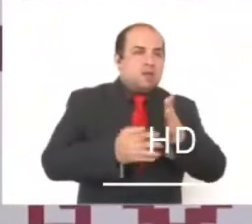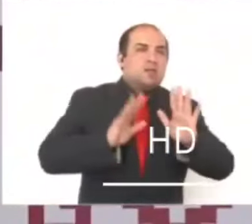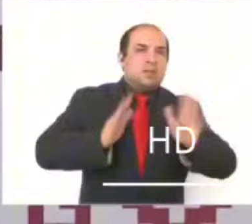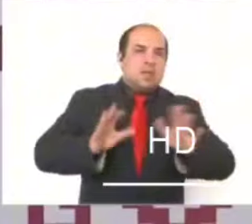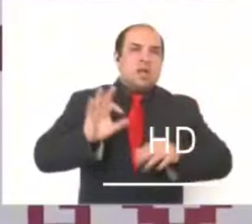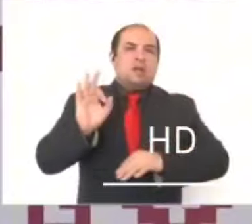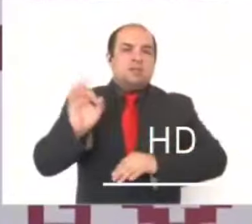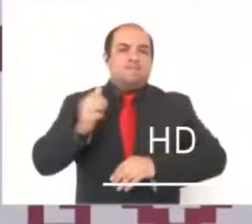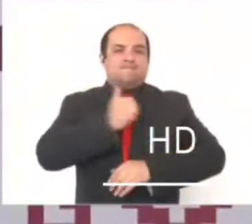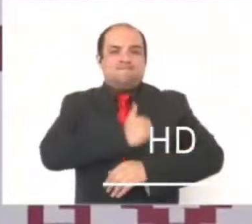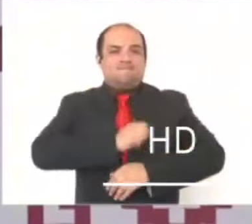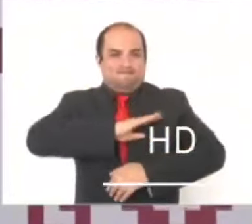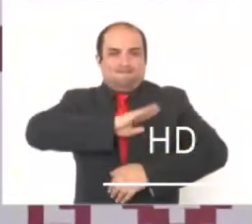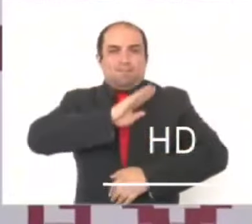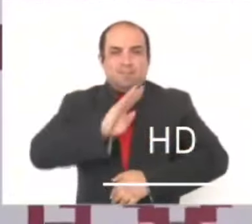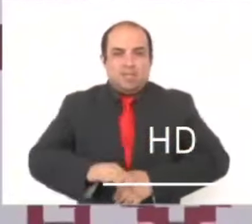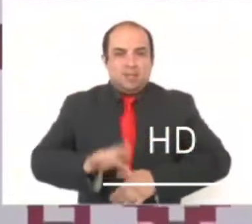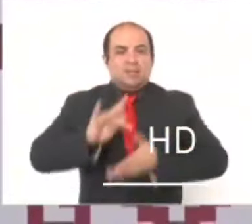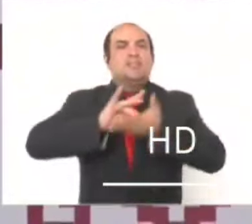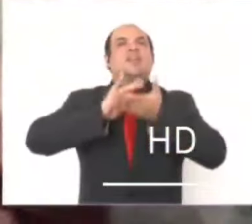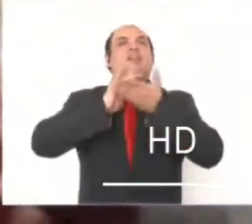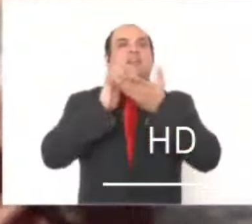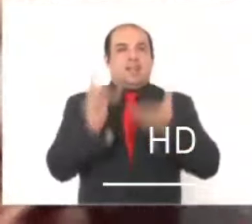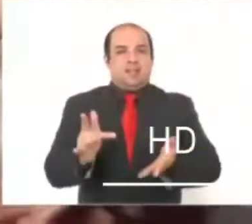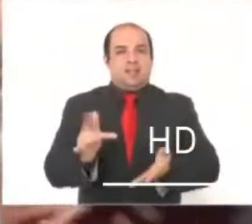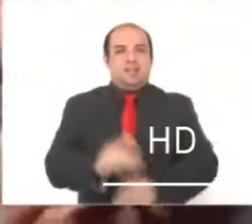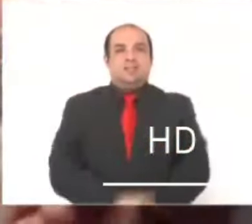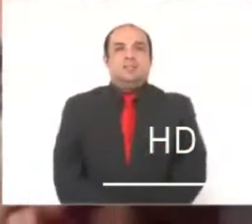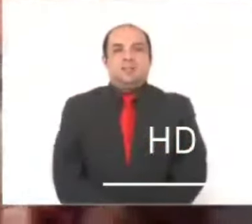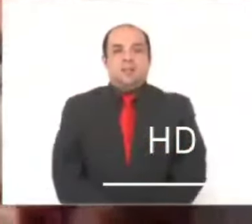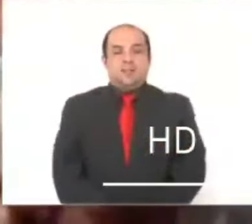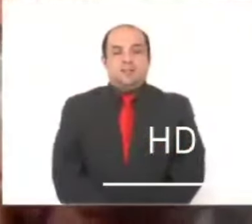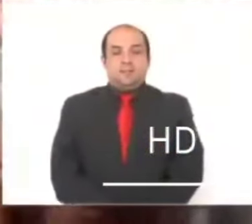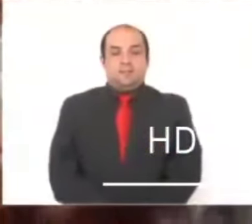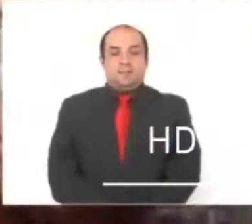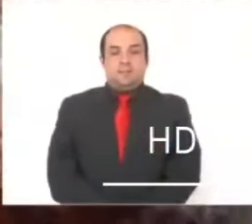que ya no están aquí. Gracias.